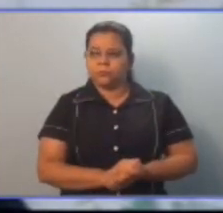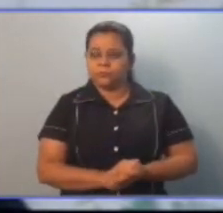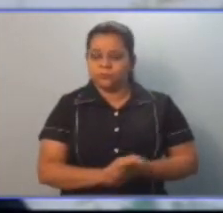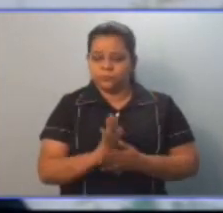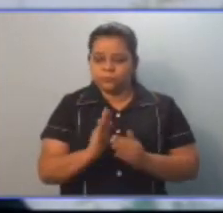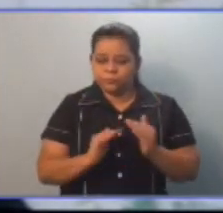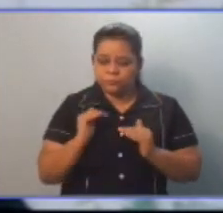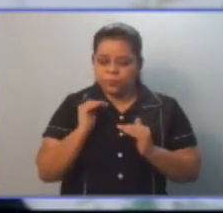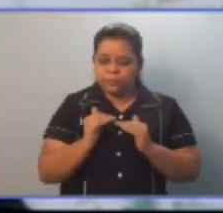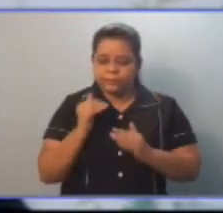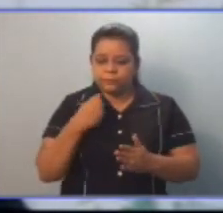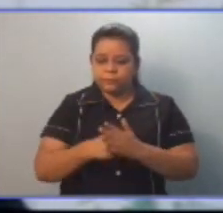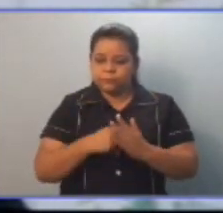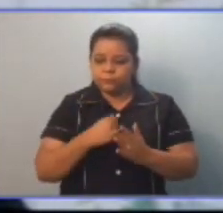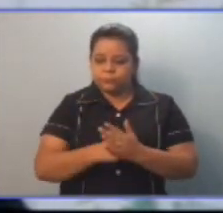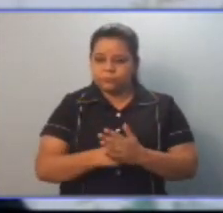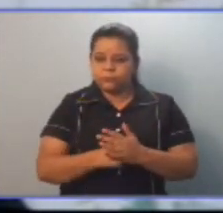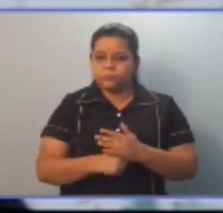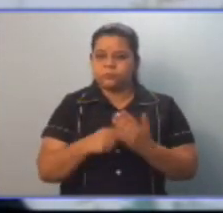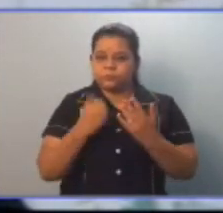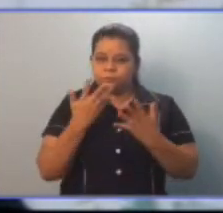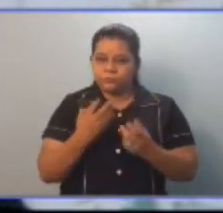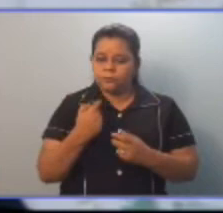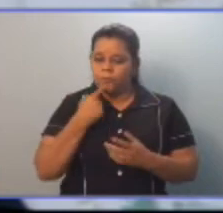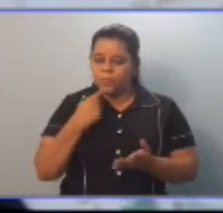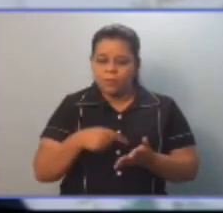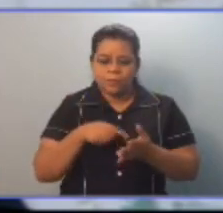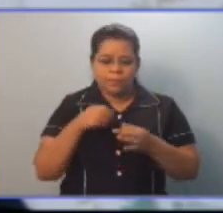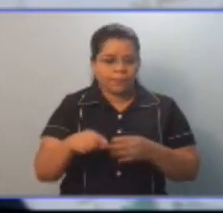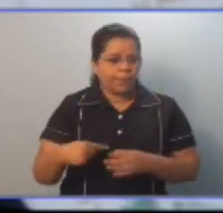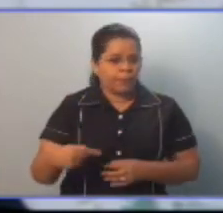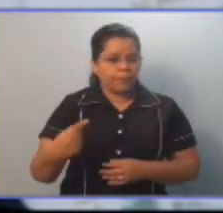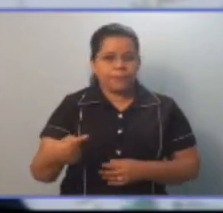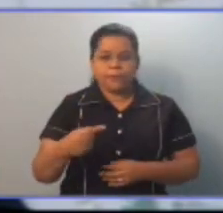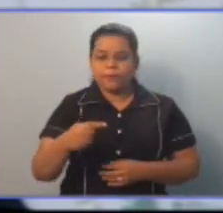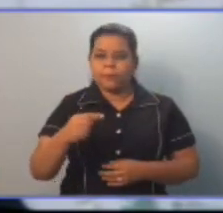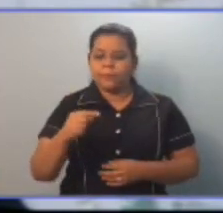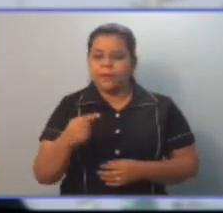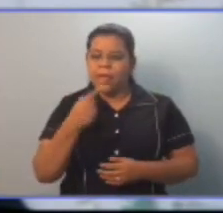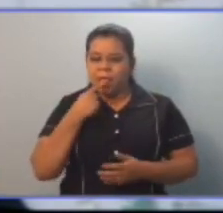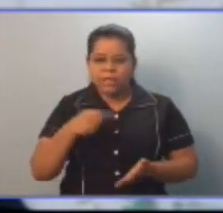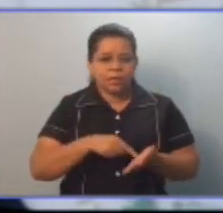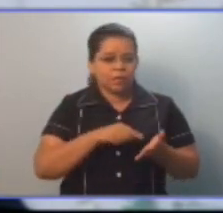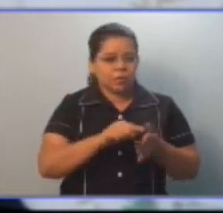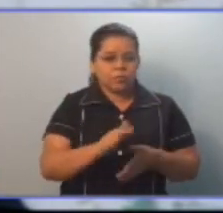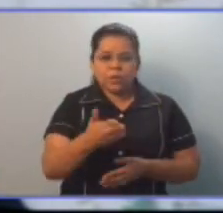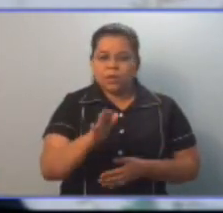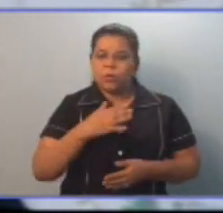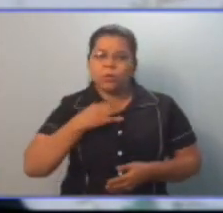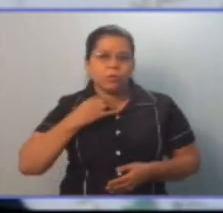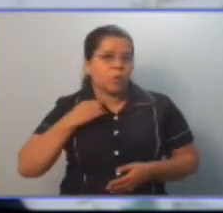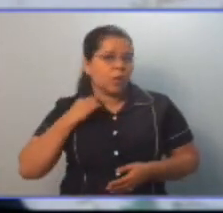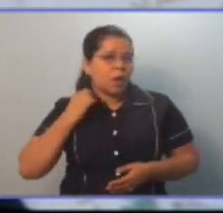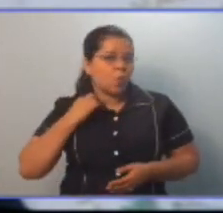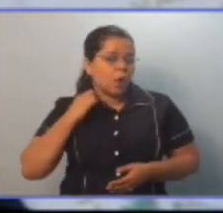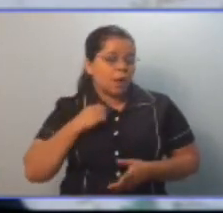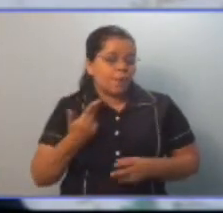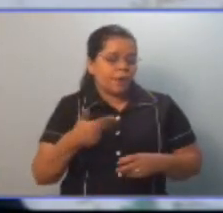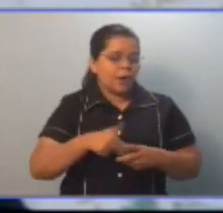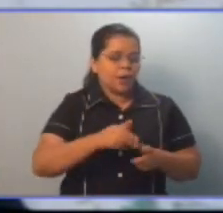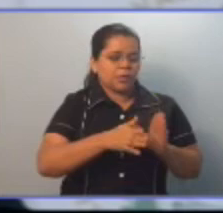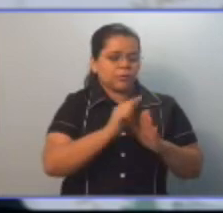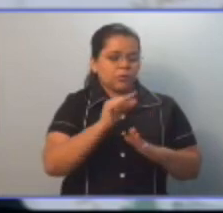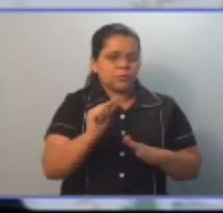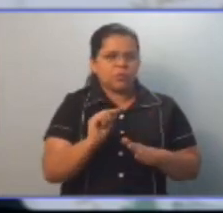estándares de lucha denuncian constantemente eso que se llama nepotismo. No hay duda que el nepotismo lo que viene a